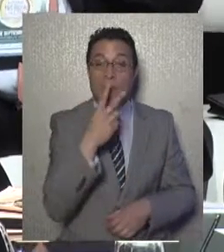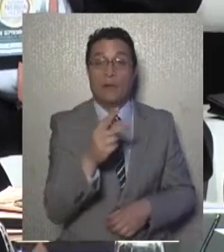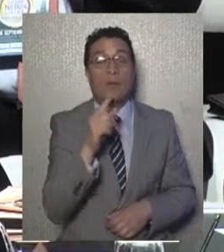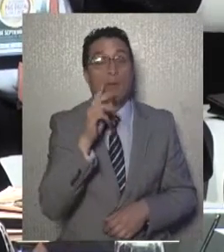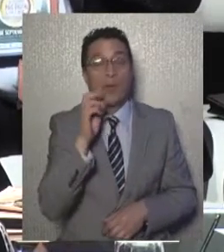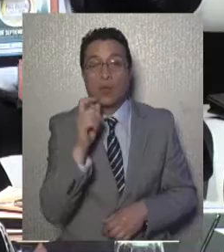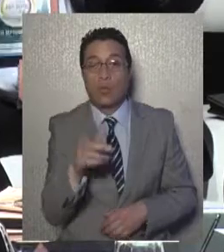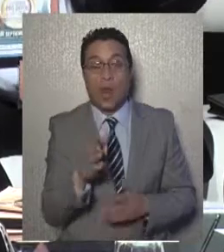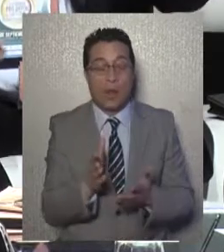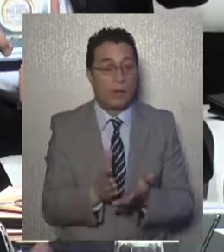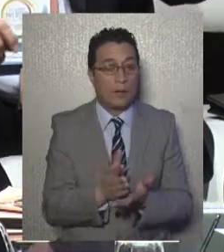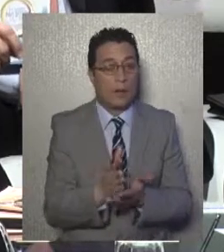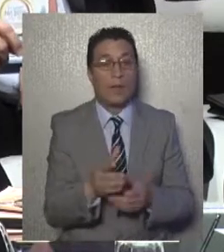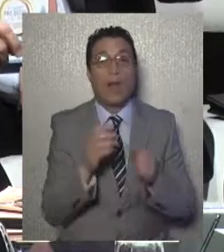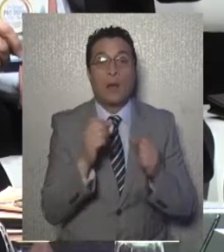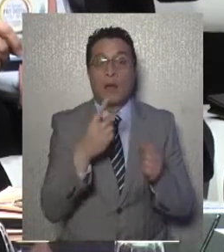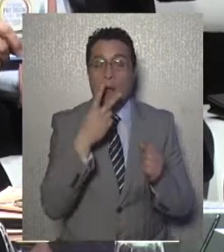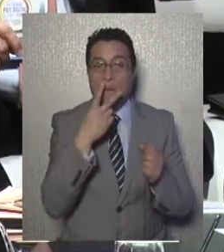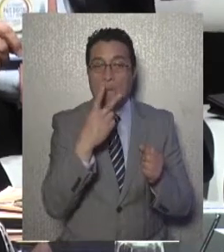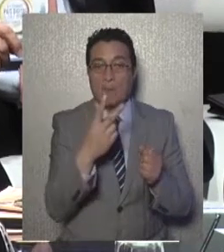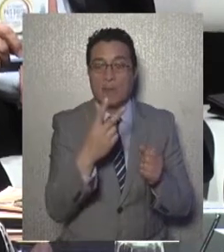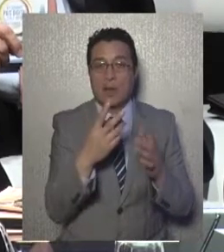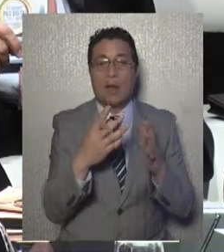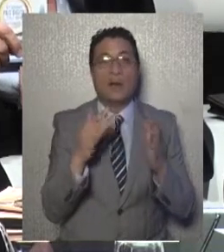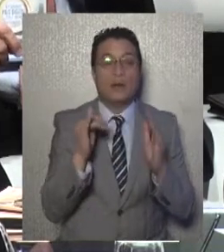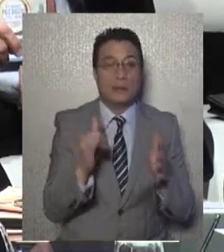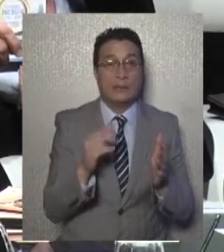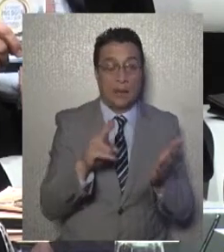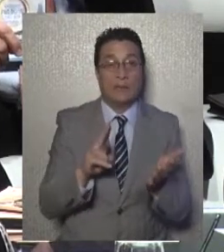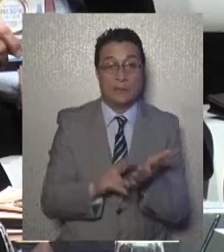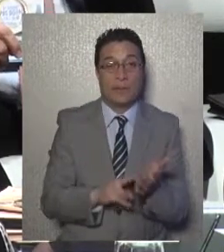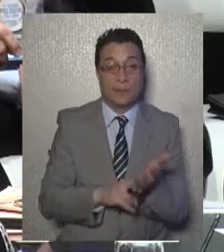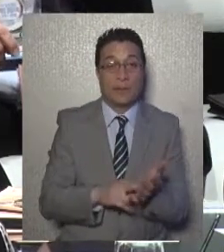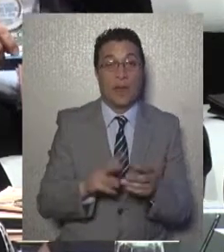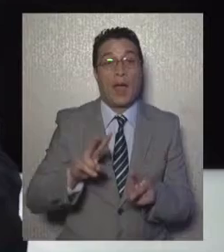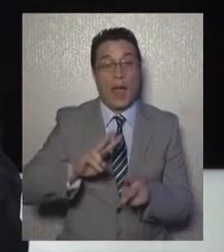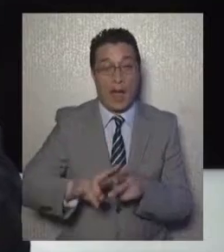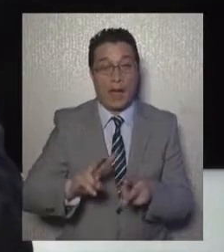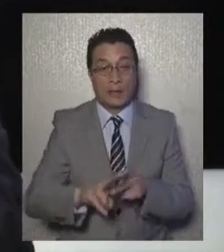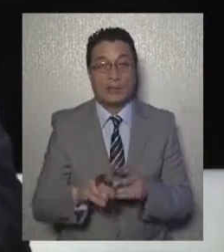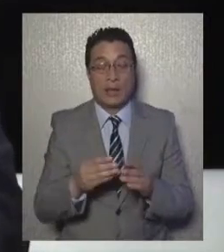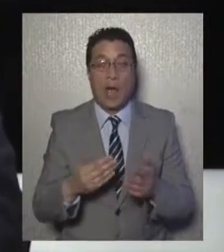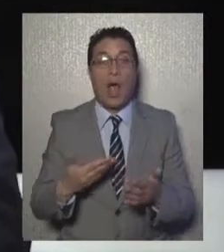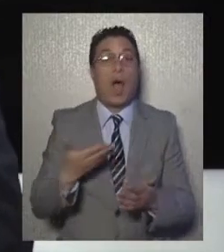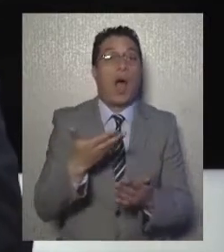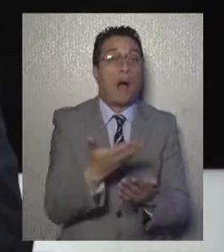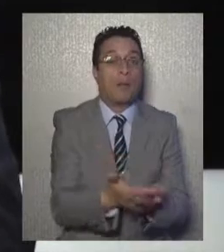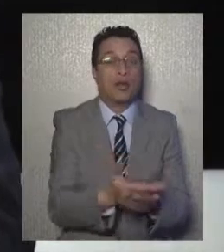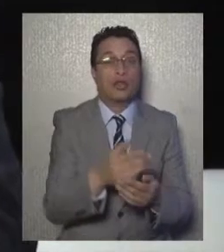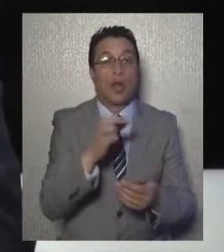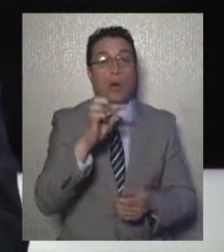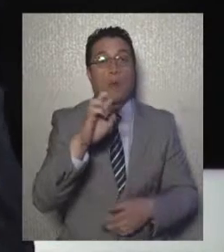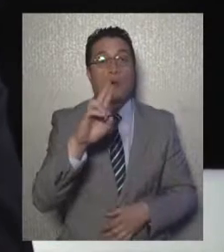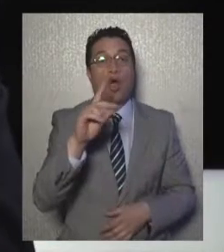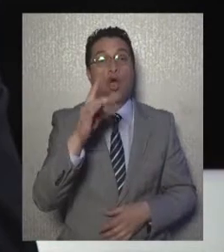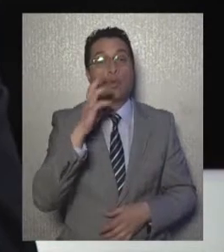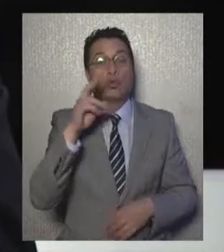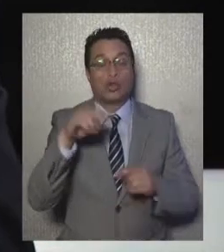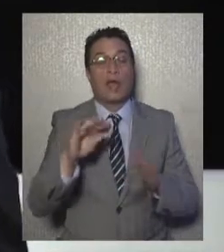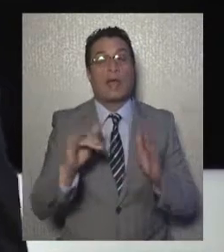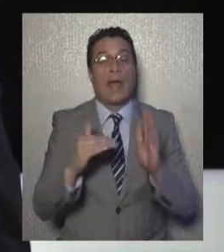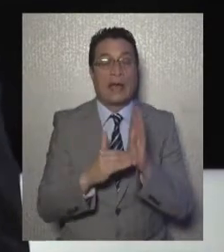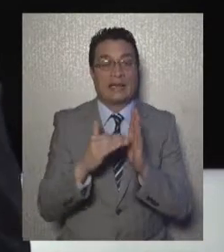brechas había que focalizarse para efectivamente hacer un aporte a la productividad y con ello al crecimiento del